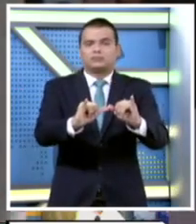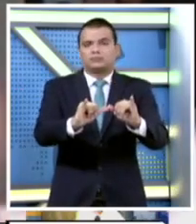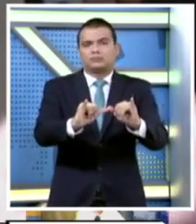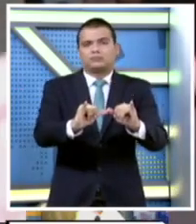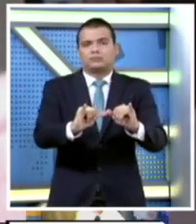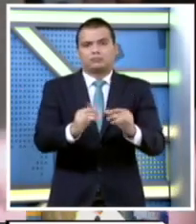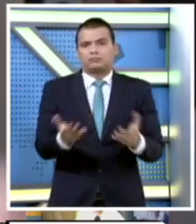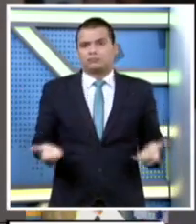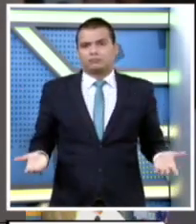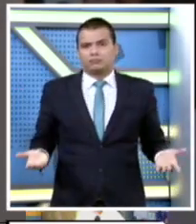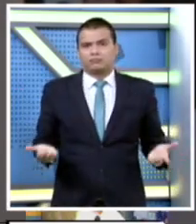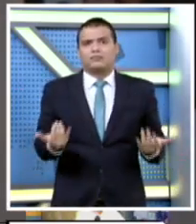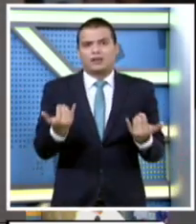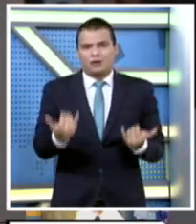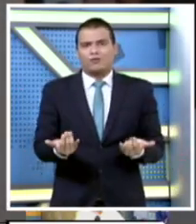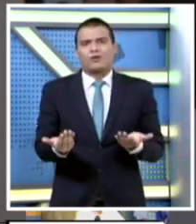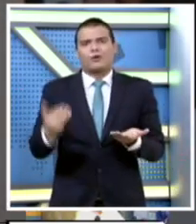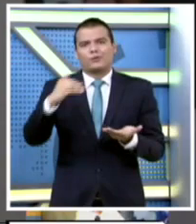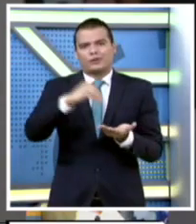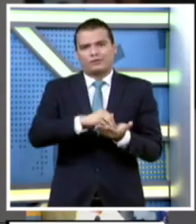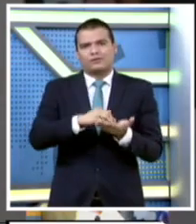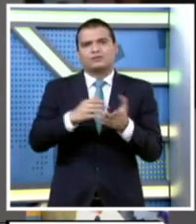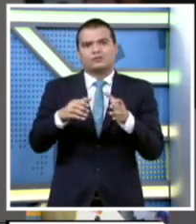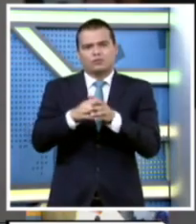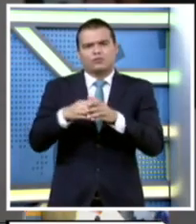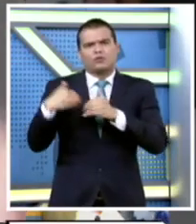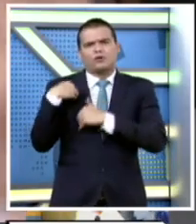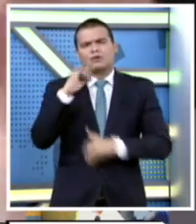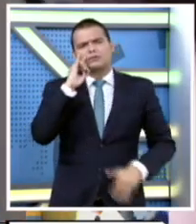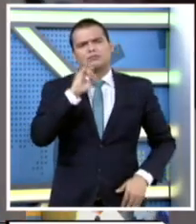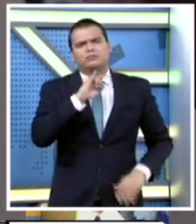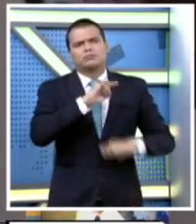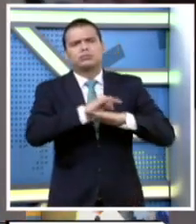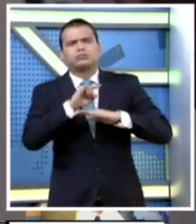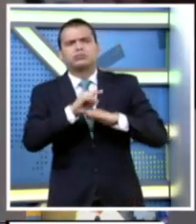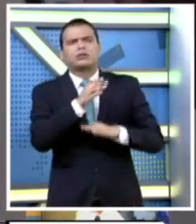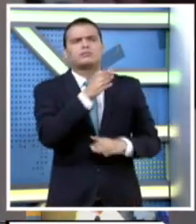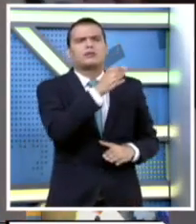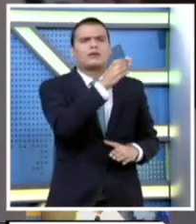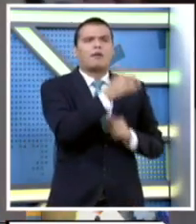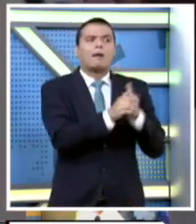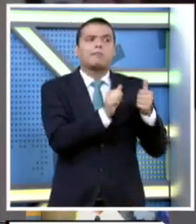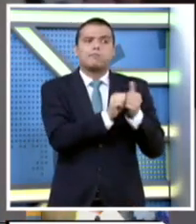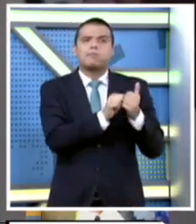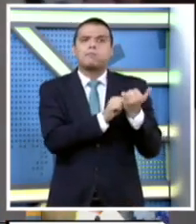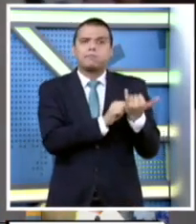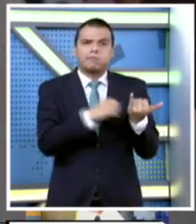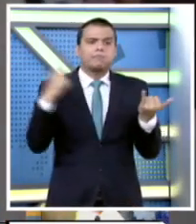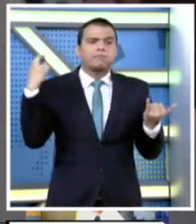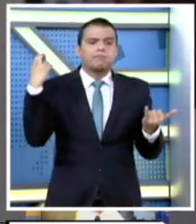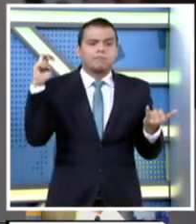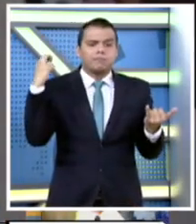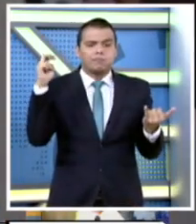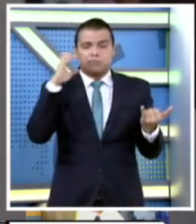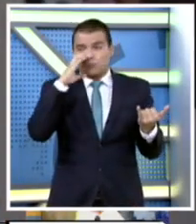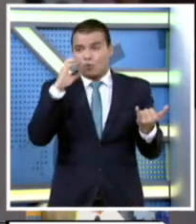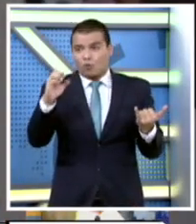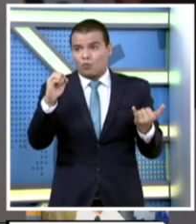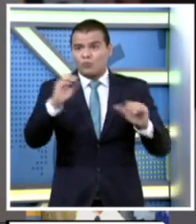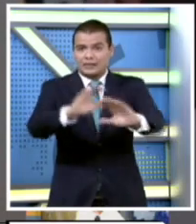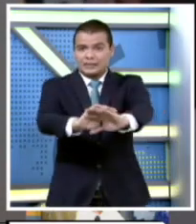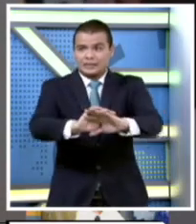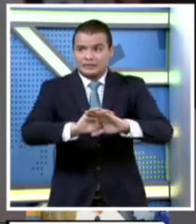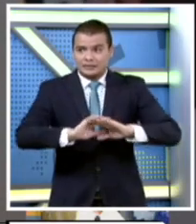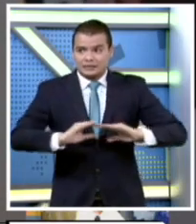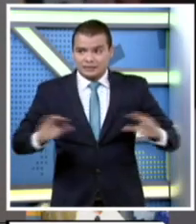Hoy va a salir nuevamente el CasaCovid, va a incorporar a un fiscal allí a este equipo interdisciplinario